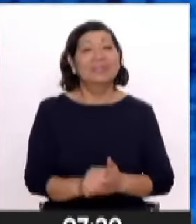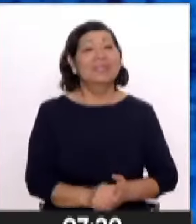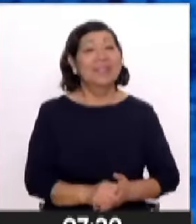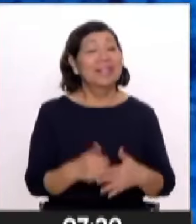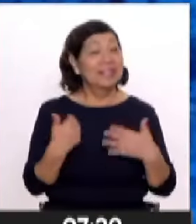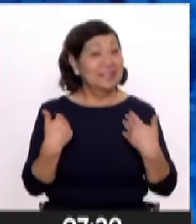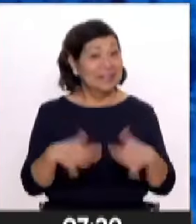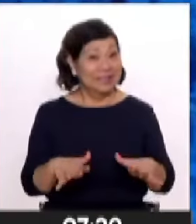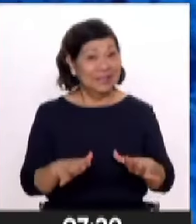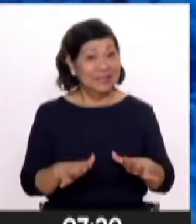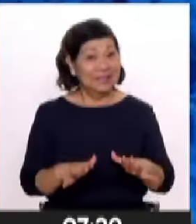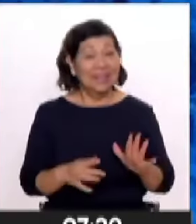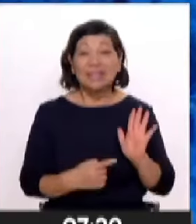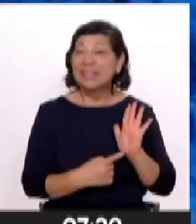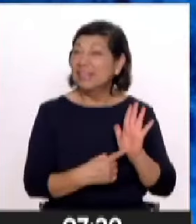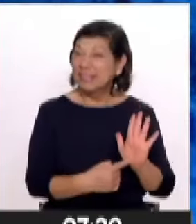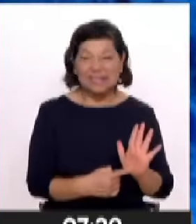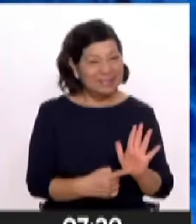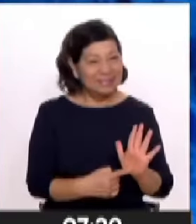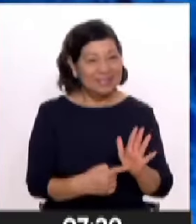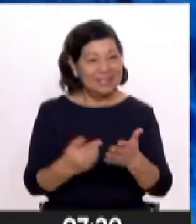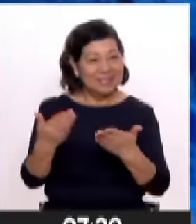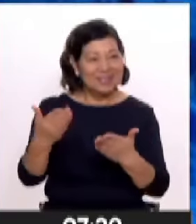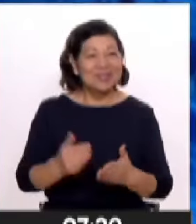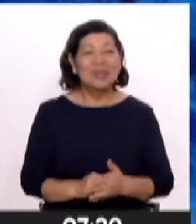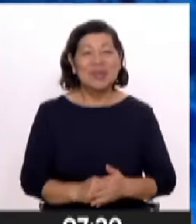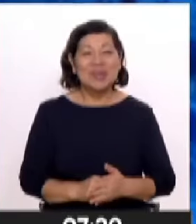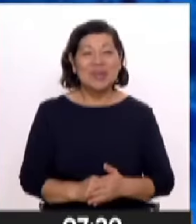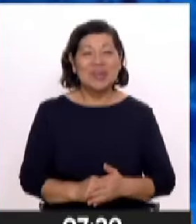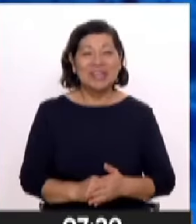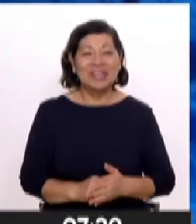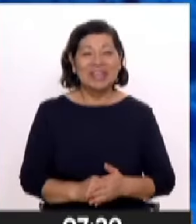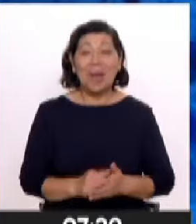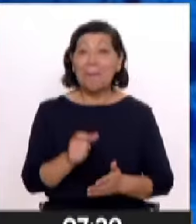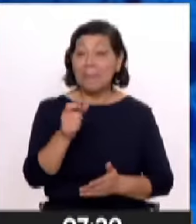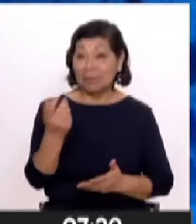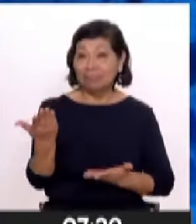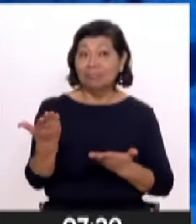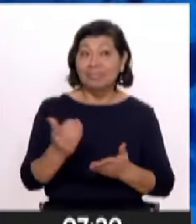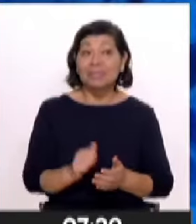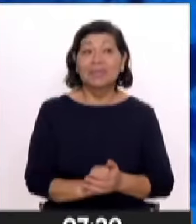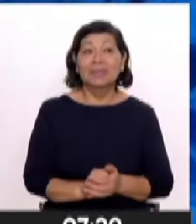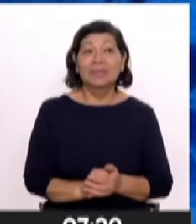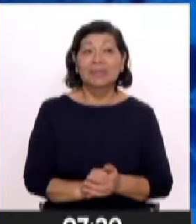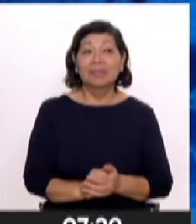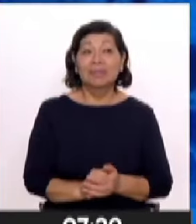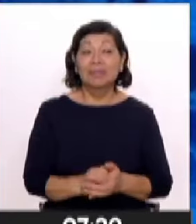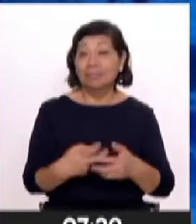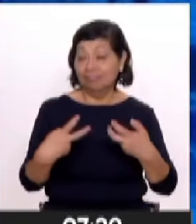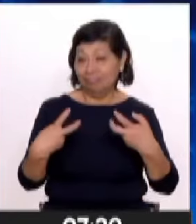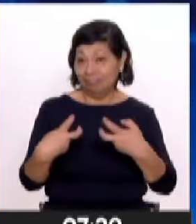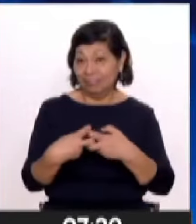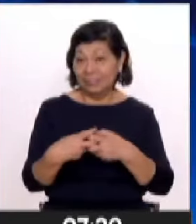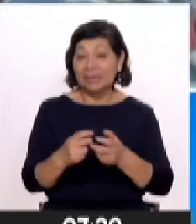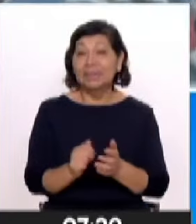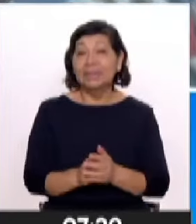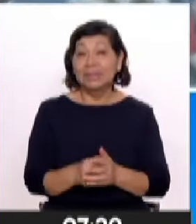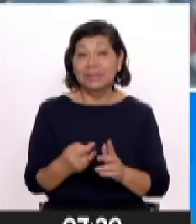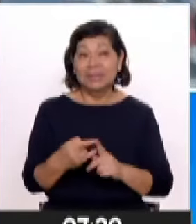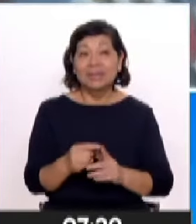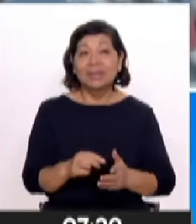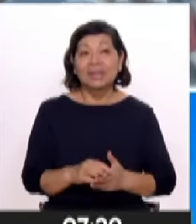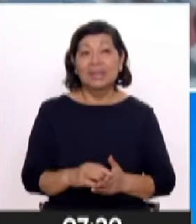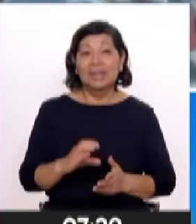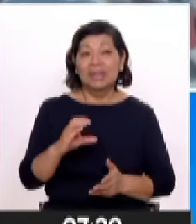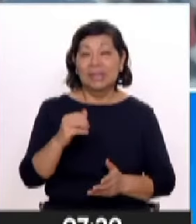ya tenemos el momento de presentar y dar la bienvenida a una de nuestros invitados. Se encuentra con nosotros de manera virtual Carlos